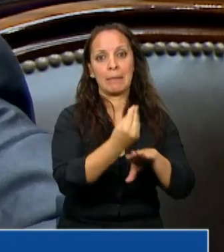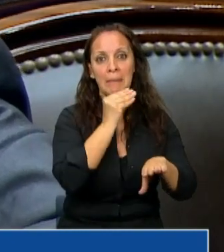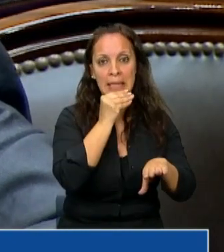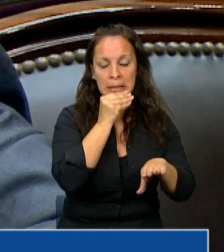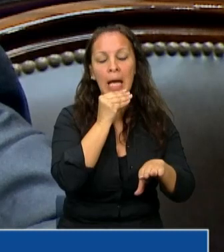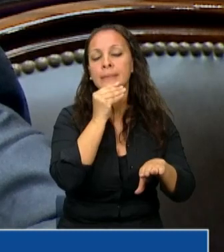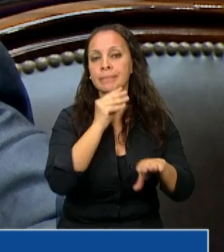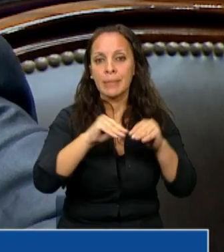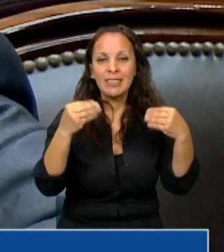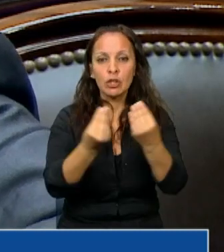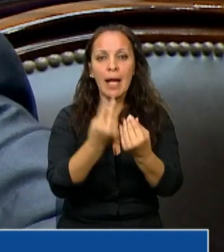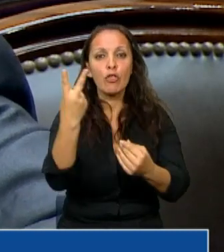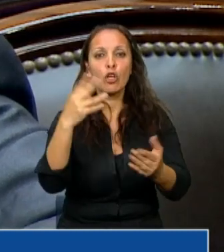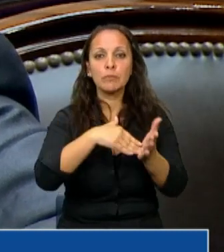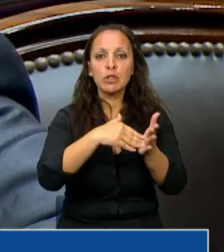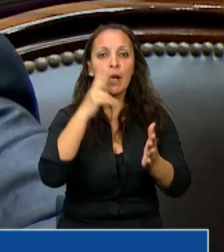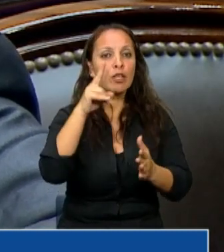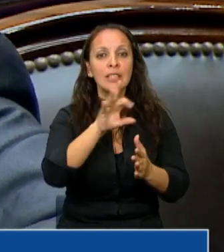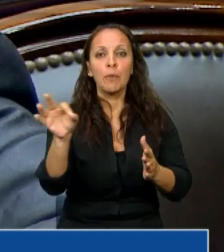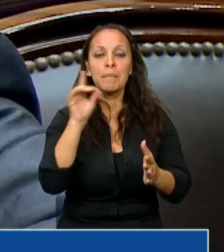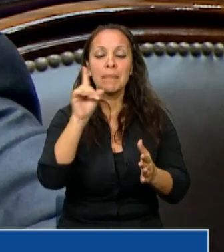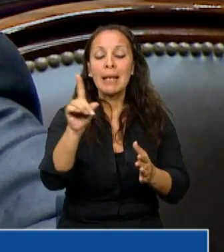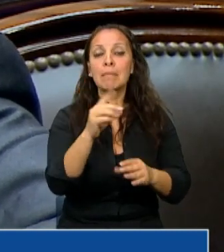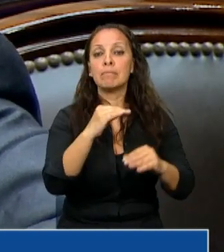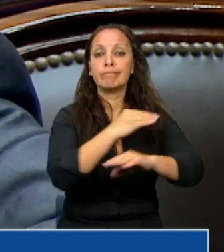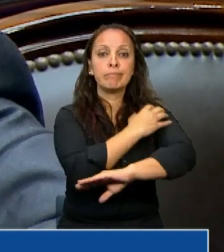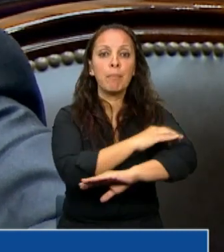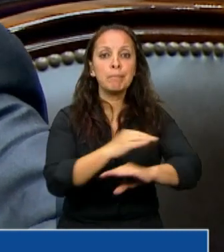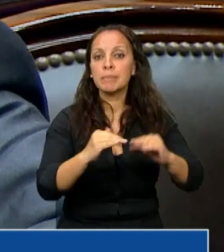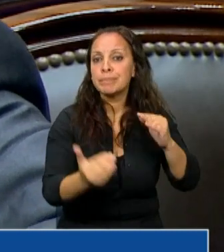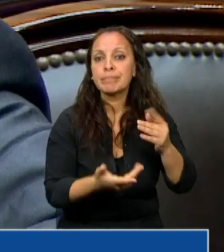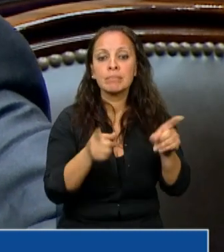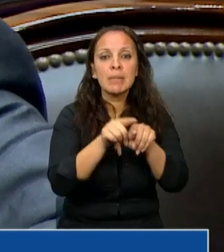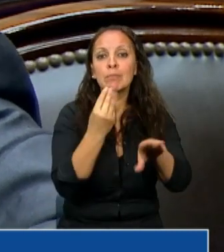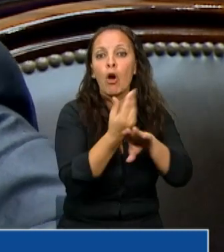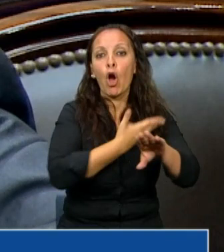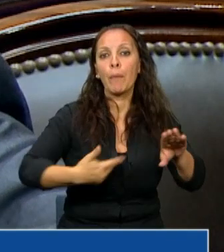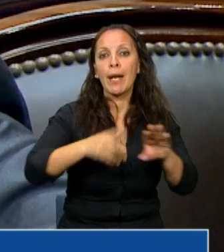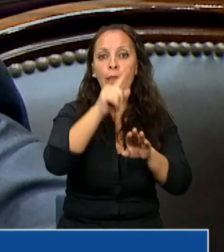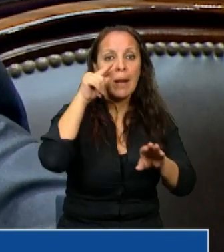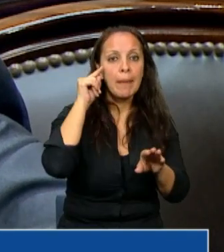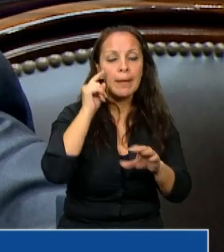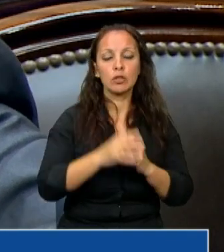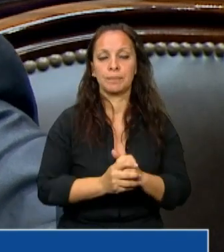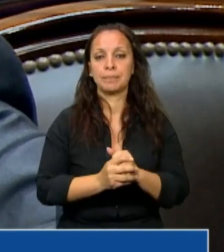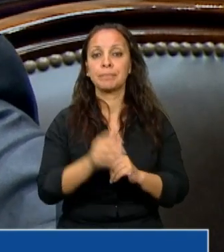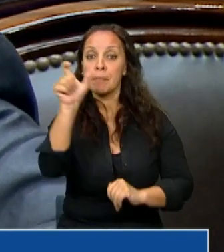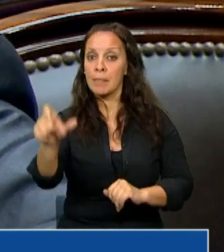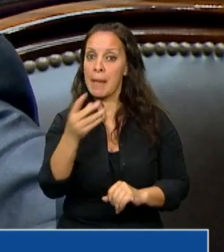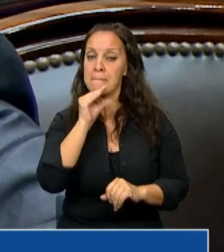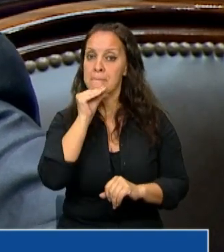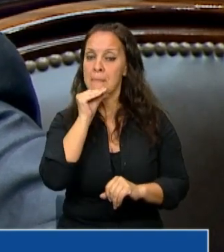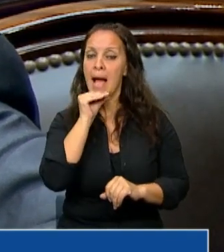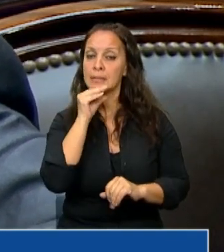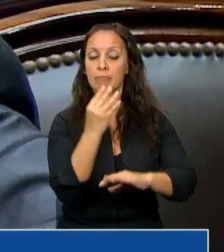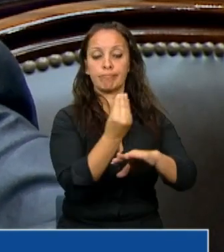Massa, 2.200.000 más de pobres en lo que va de la gestión de Alberto Fernández. Sergio Massa recibió la economía